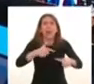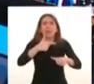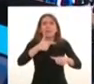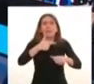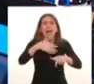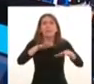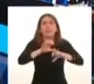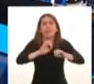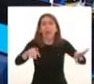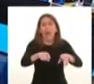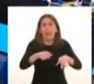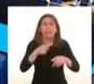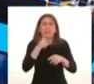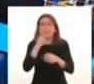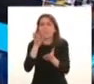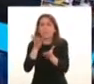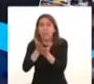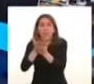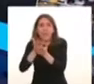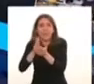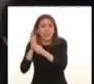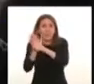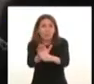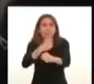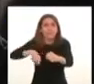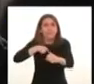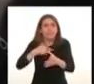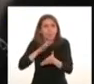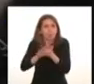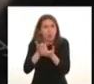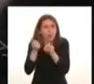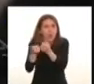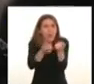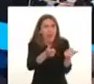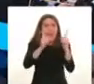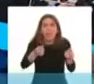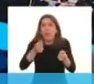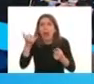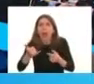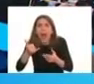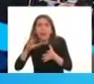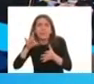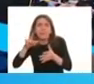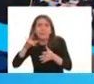derechos a los que no los tienen y por darles voz a los que les cuesta expresarse.